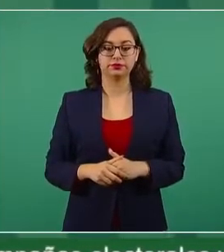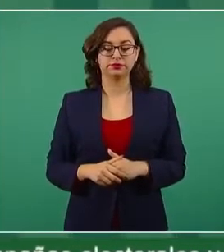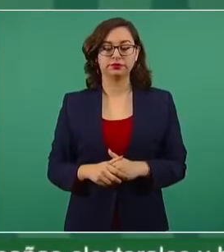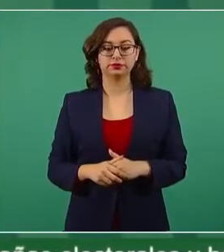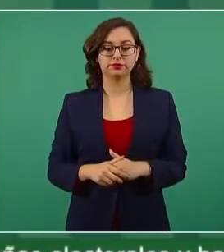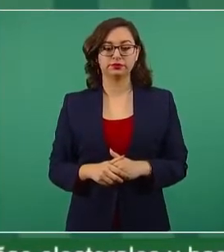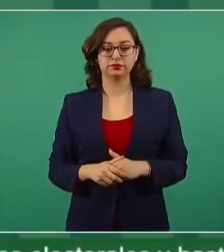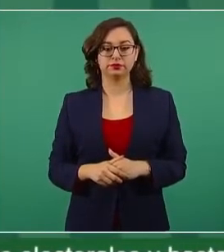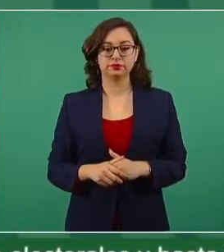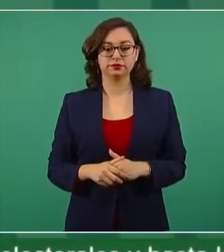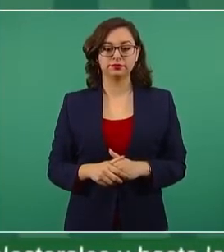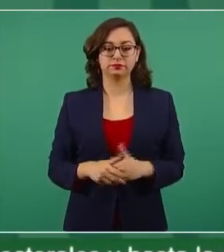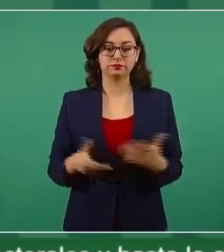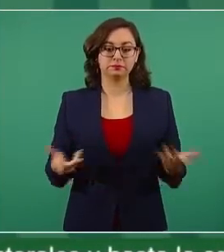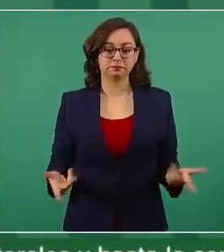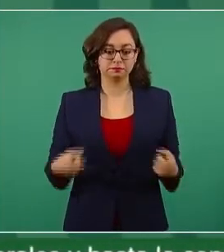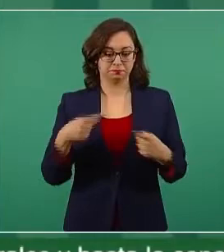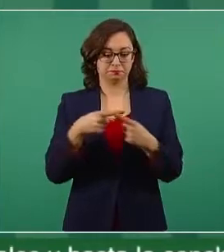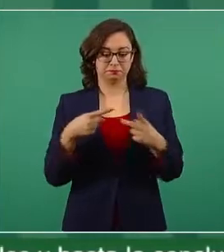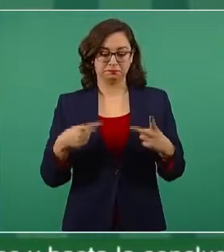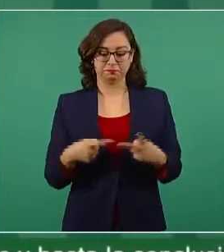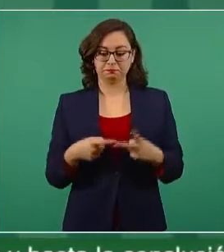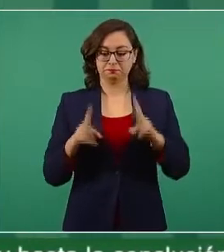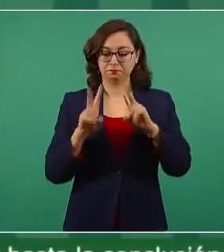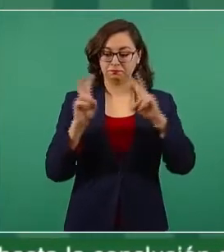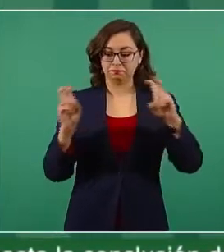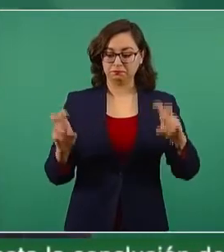Entonces, son dos pilares